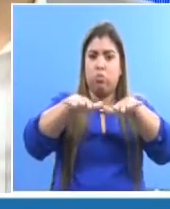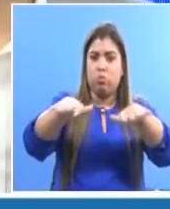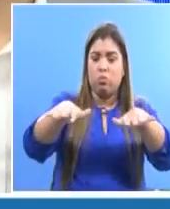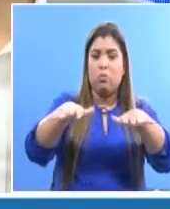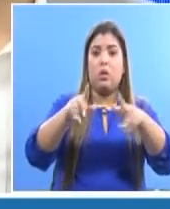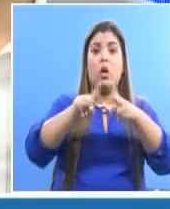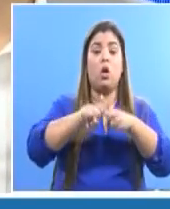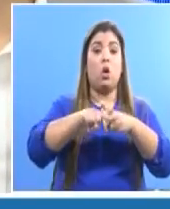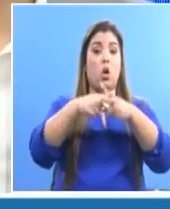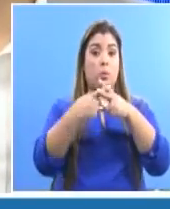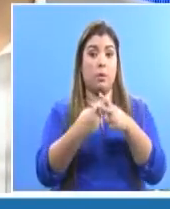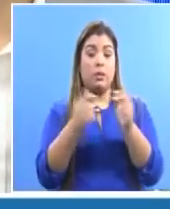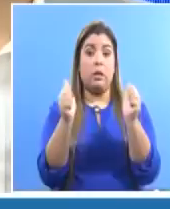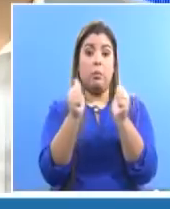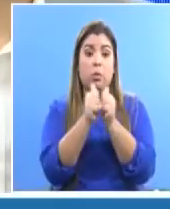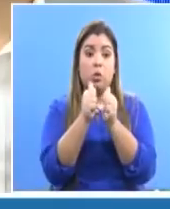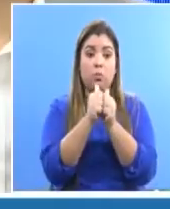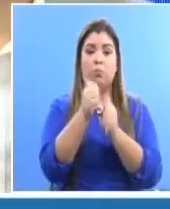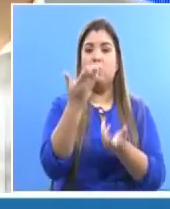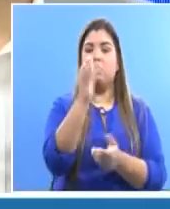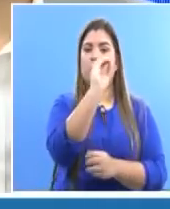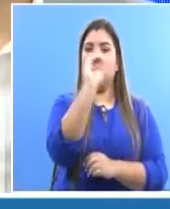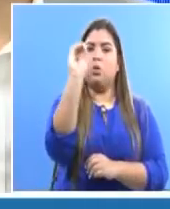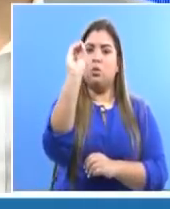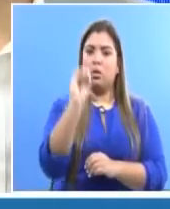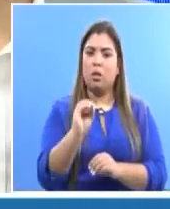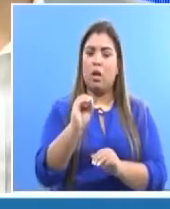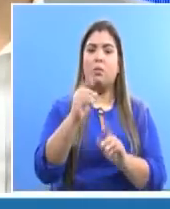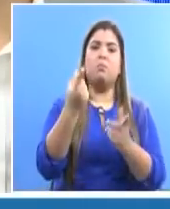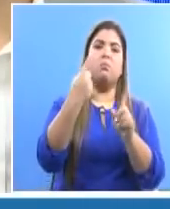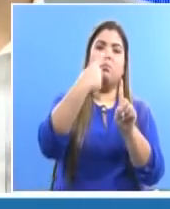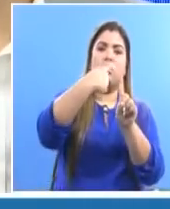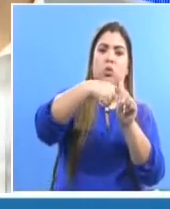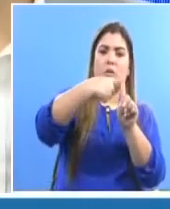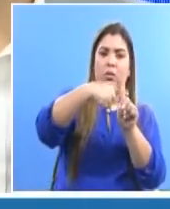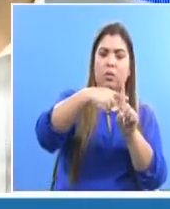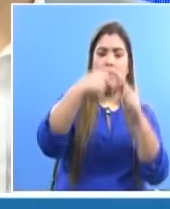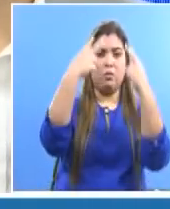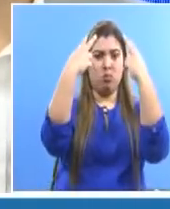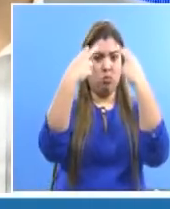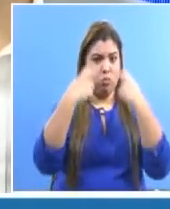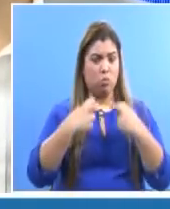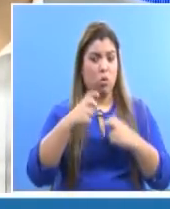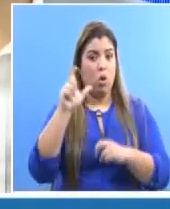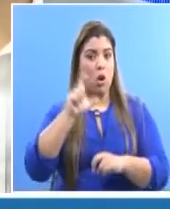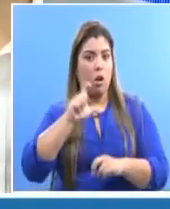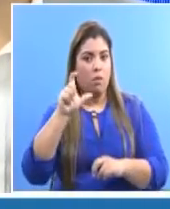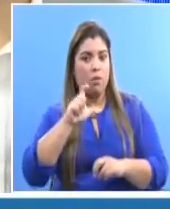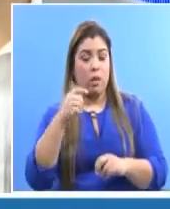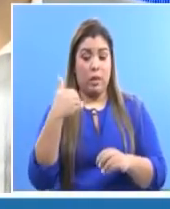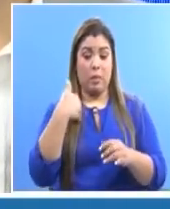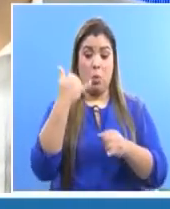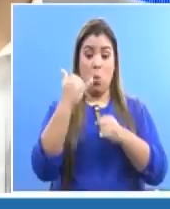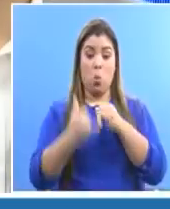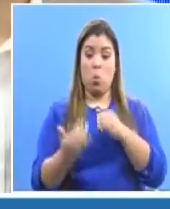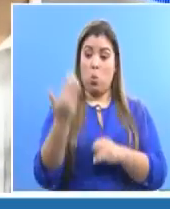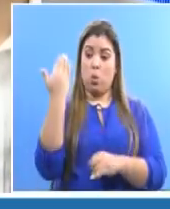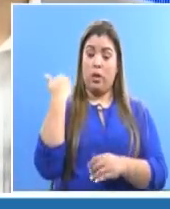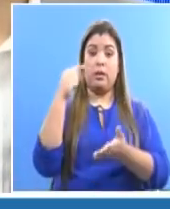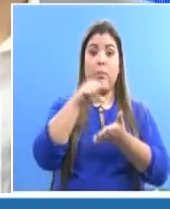Empezamos con la tasa de positividad de las pruebas que hemos tenido durante la última